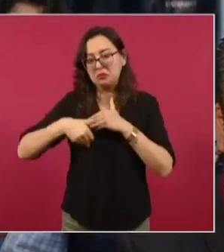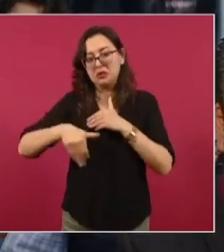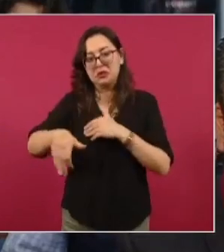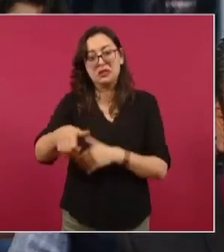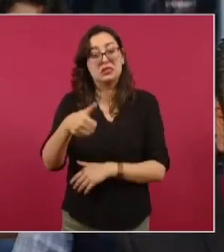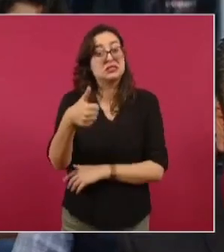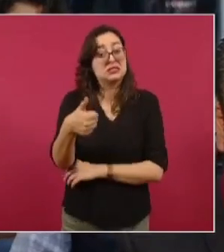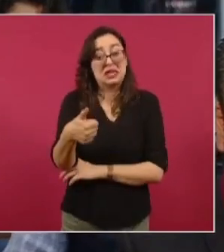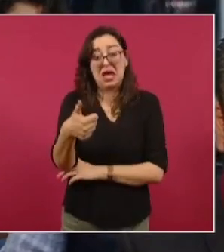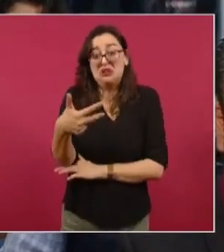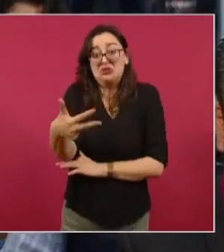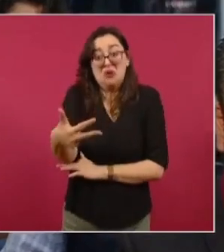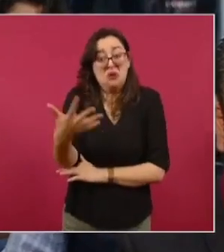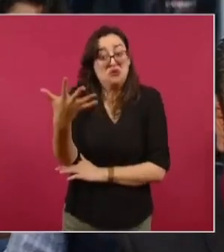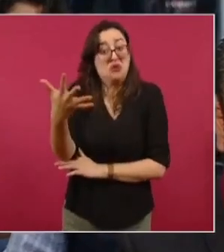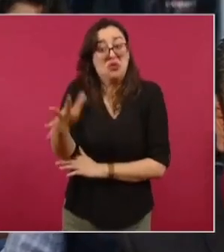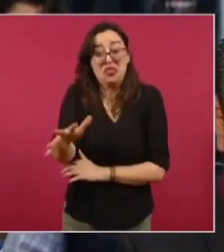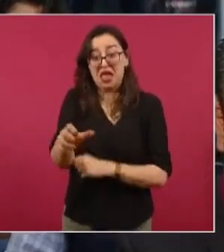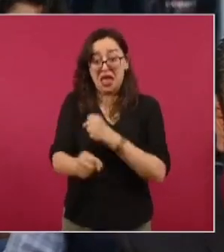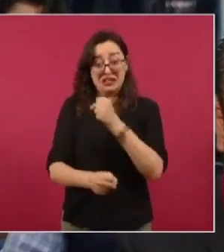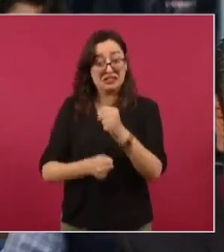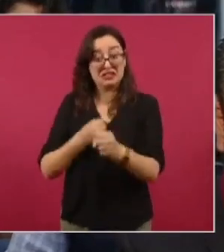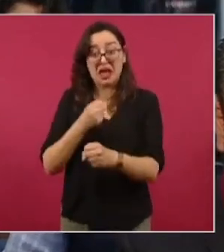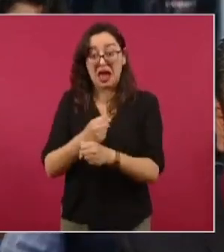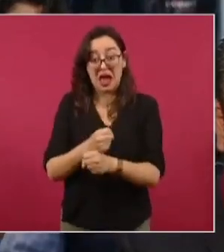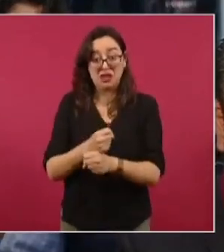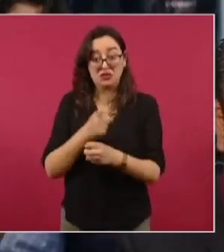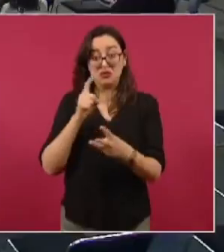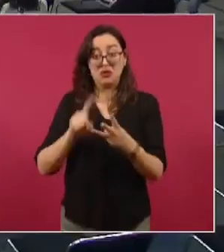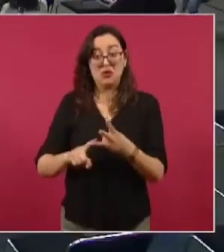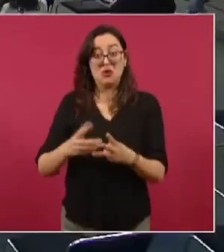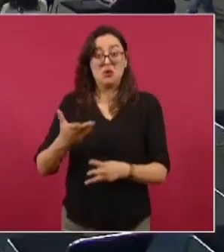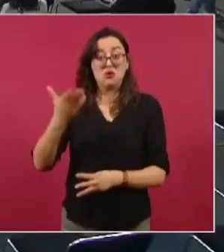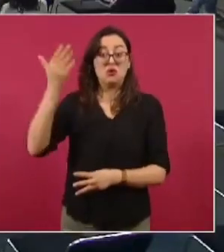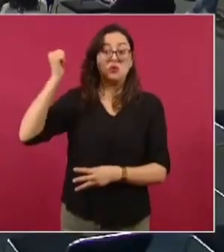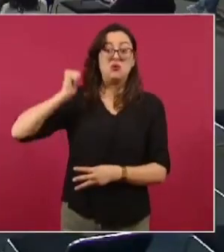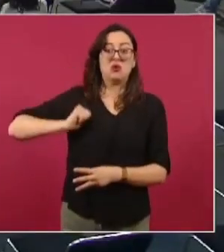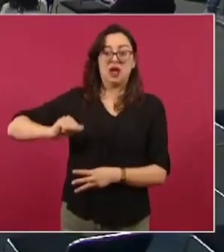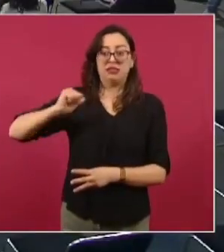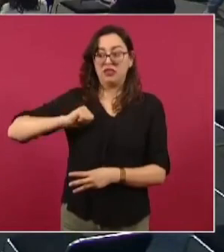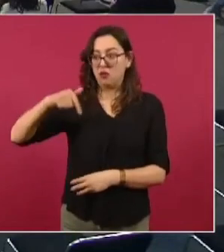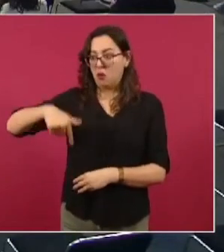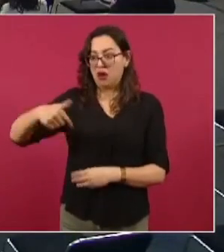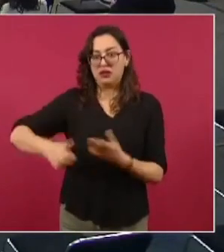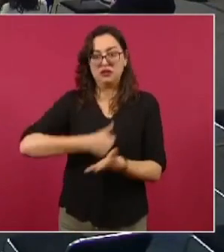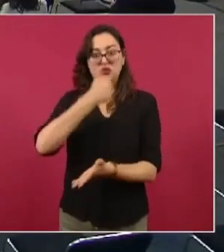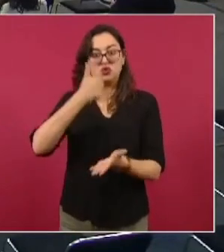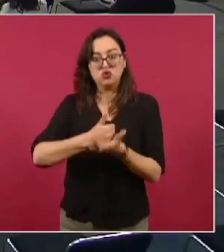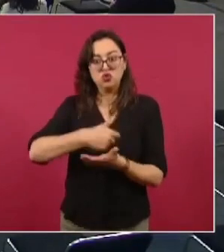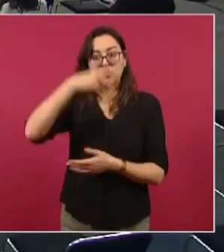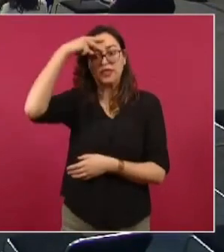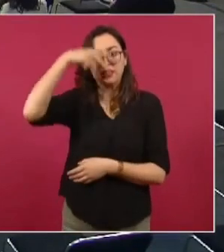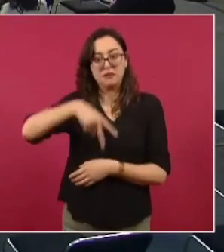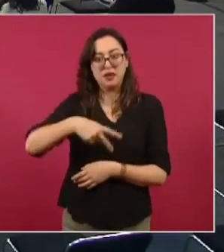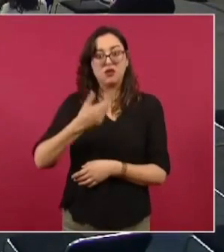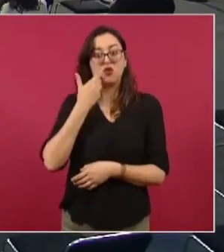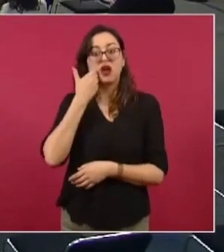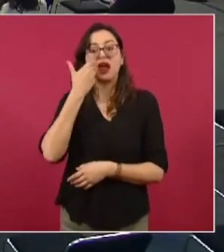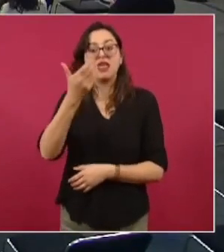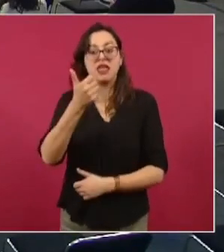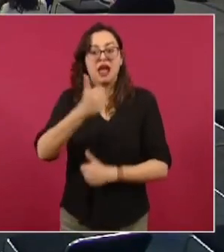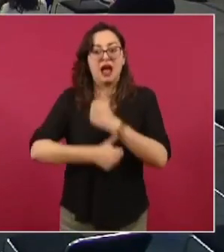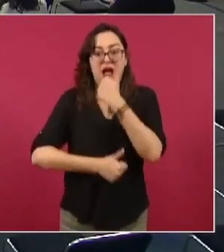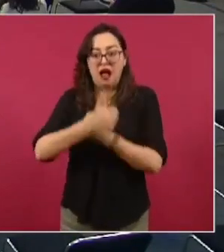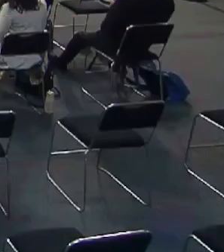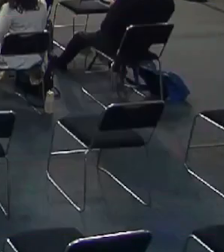cuando estaba en campaña por la ciudad de México ya hablaban las gentes cercanas a usted en el proyecto de cultura que había